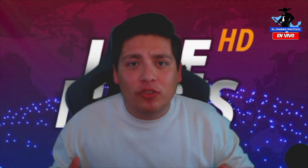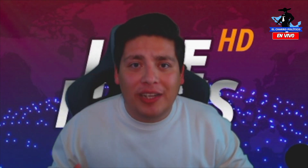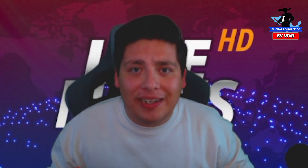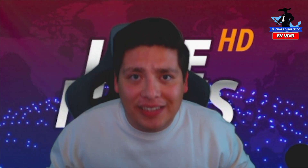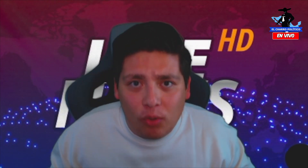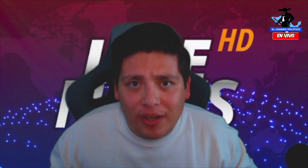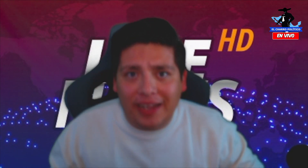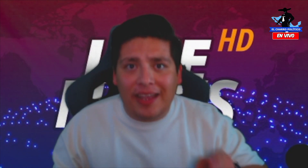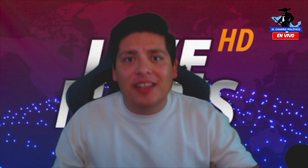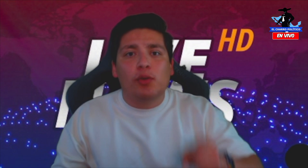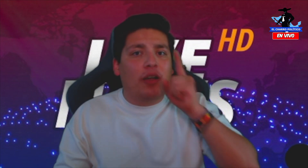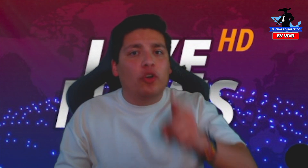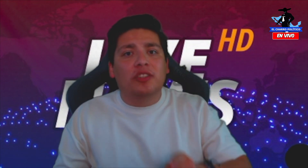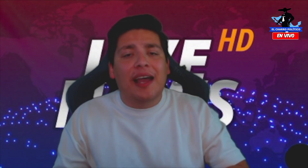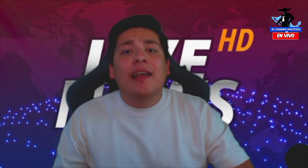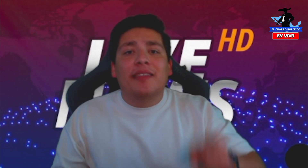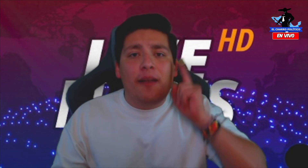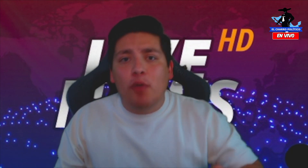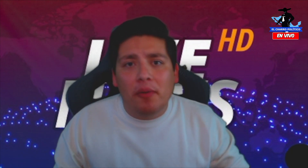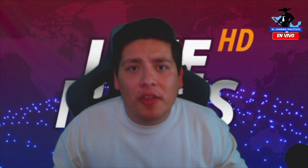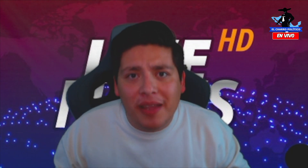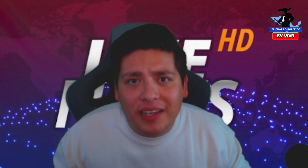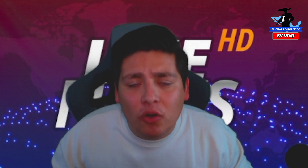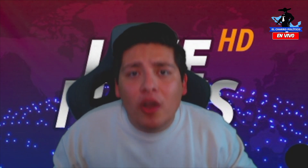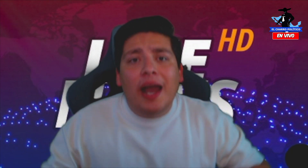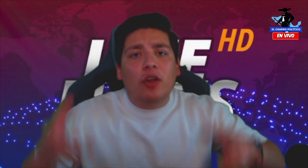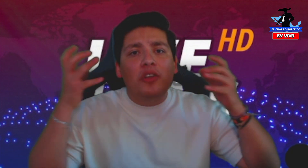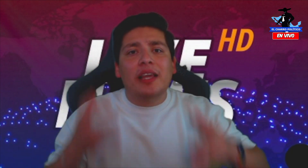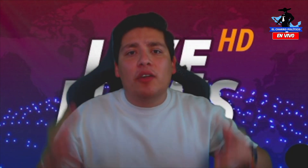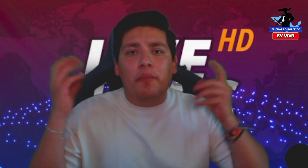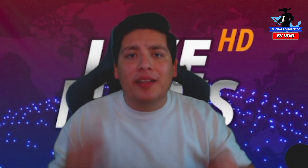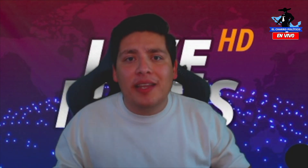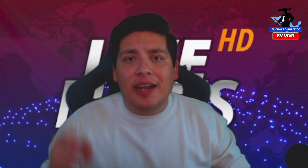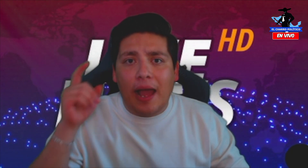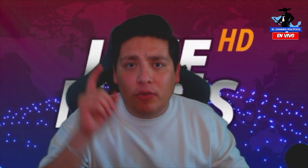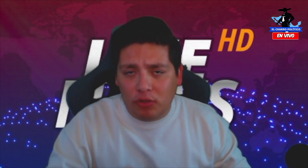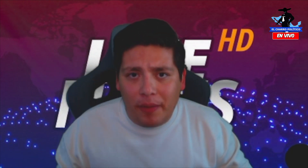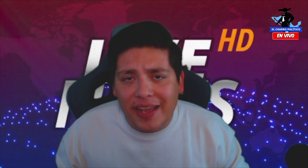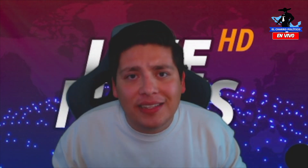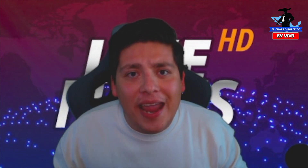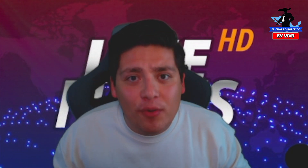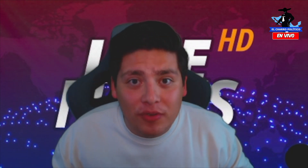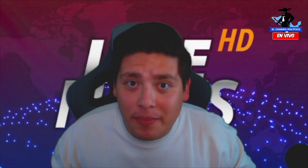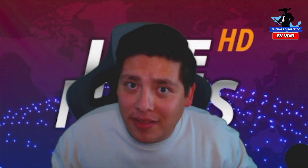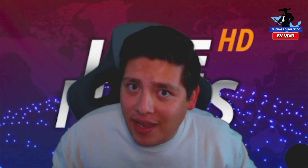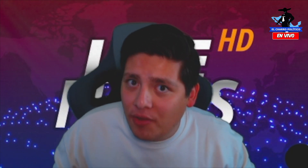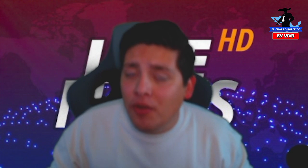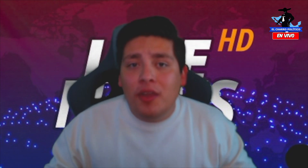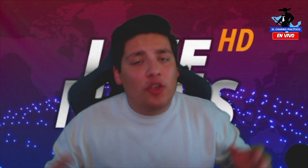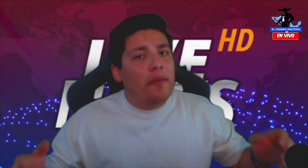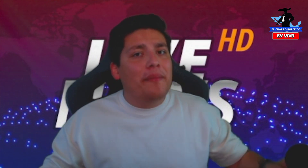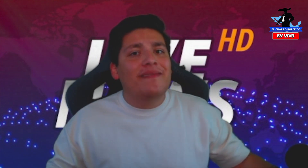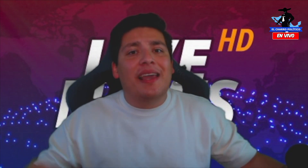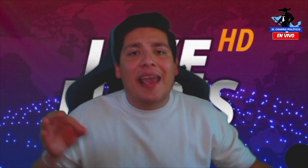los recursos de García Luna, que hizo a costa del pueblo de México, a costa de convertir a nuestro país en un